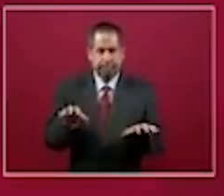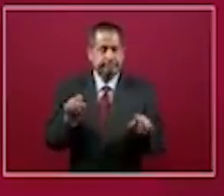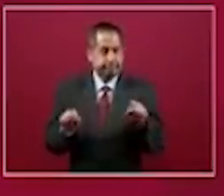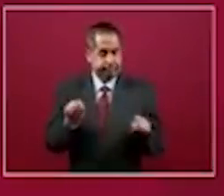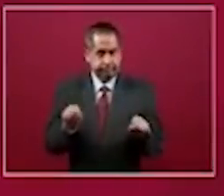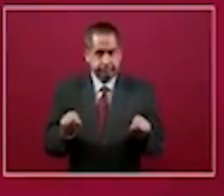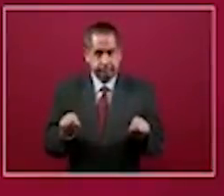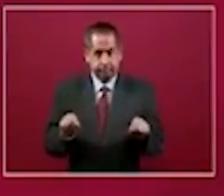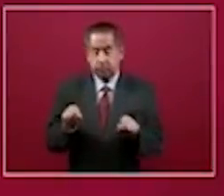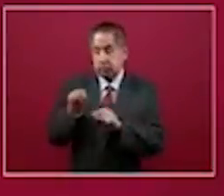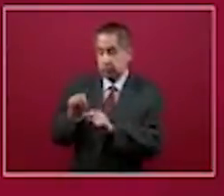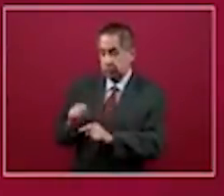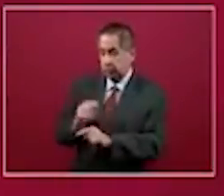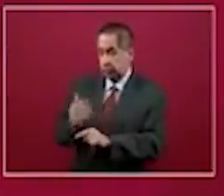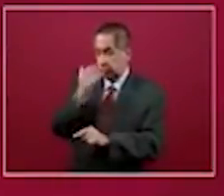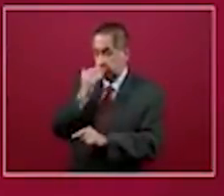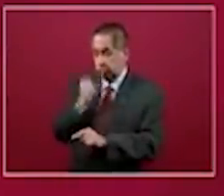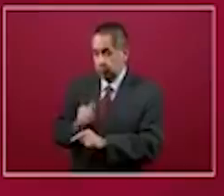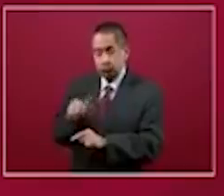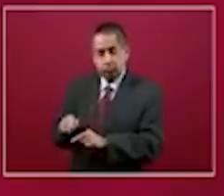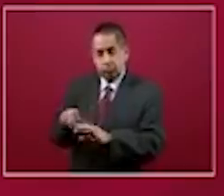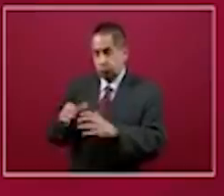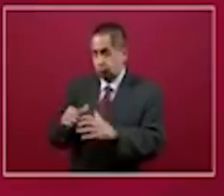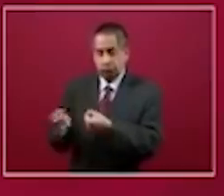Y al grupo que no tiene